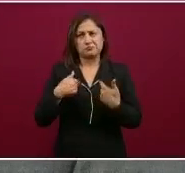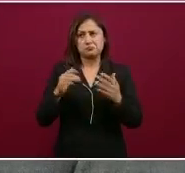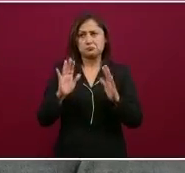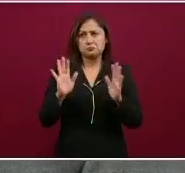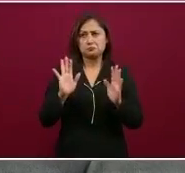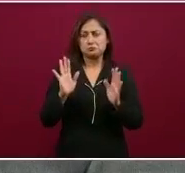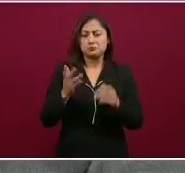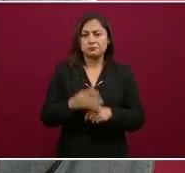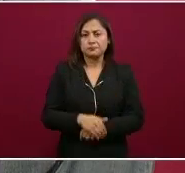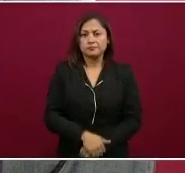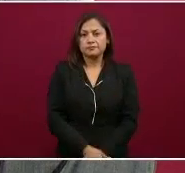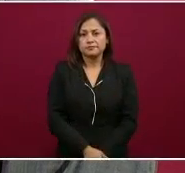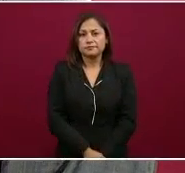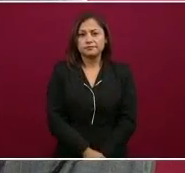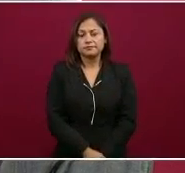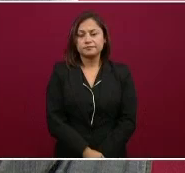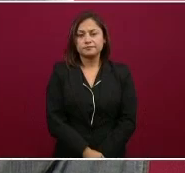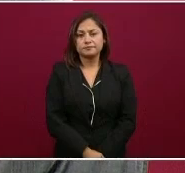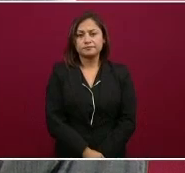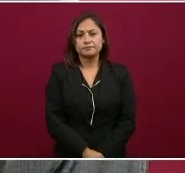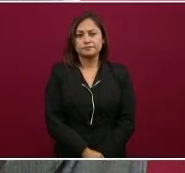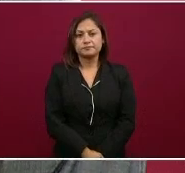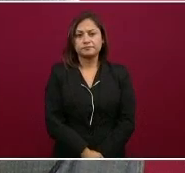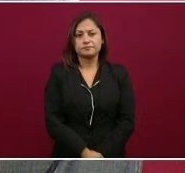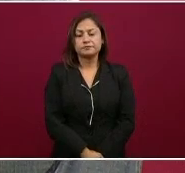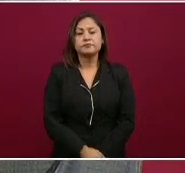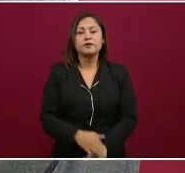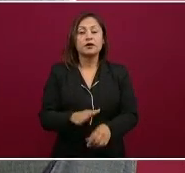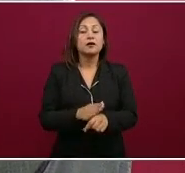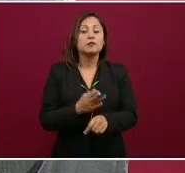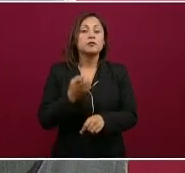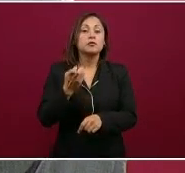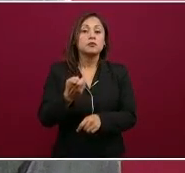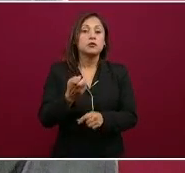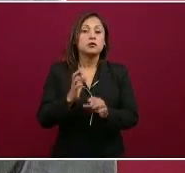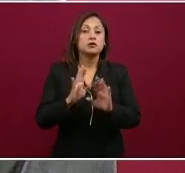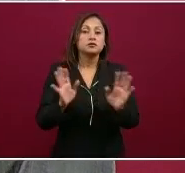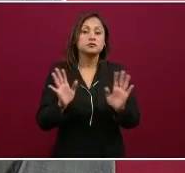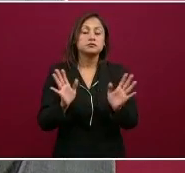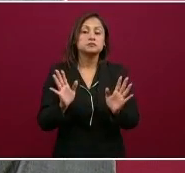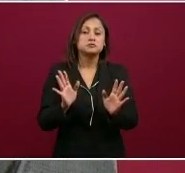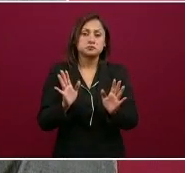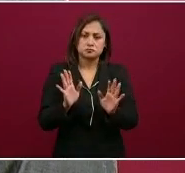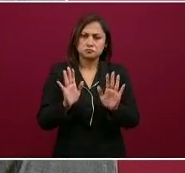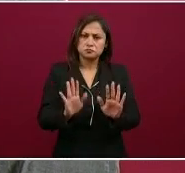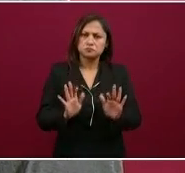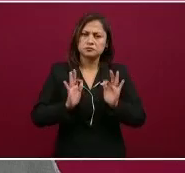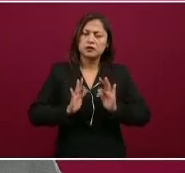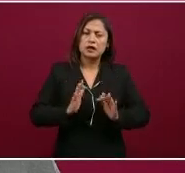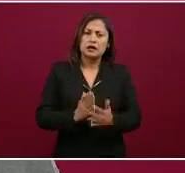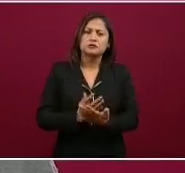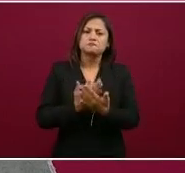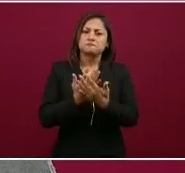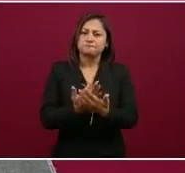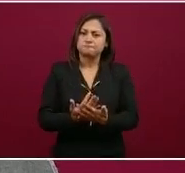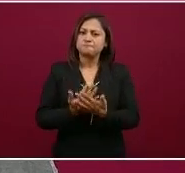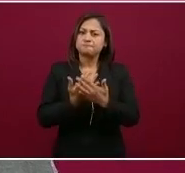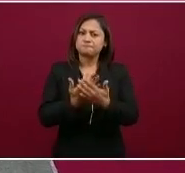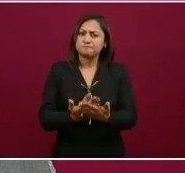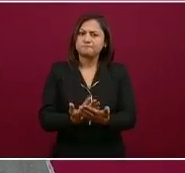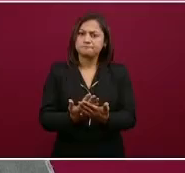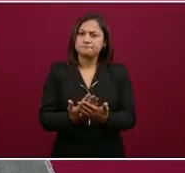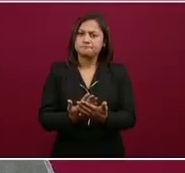Entonces, vamos a esperar